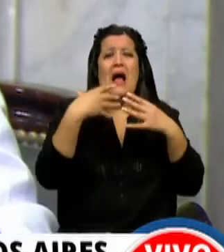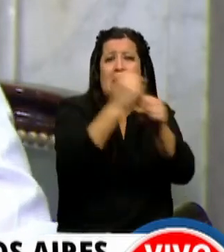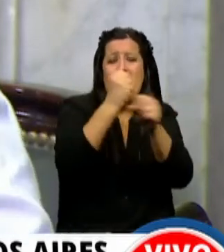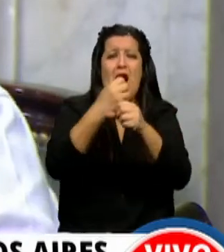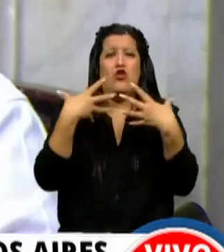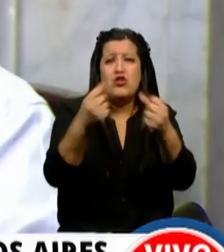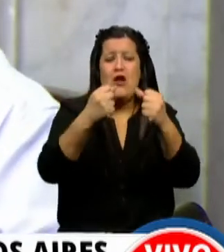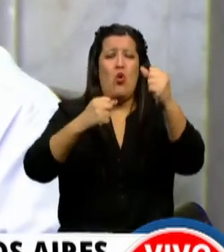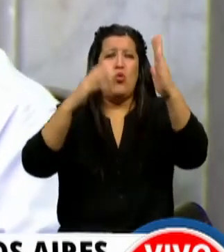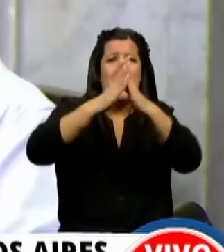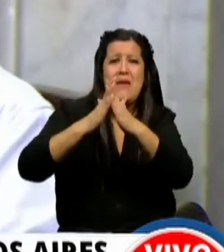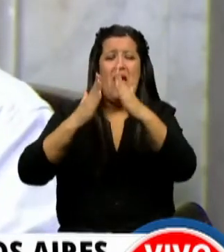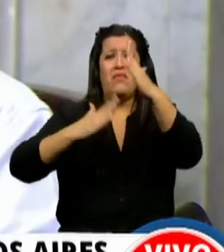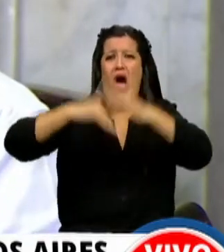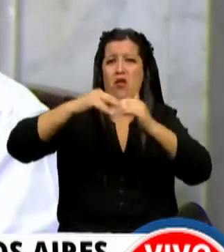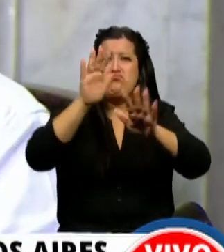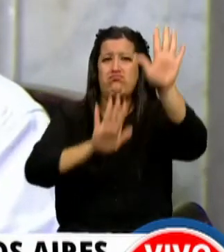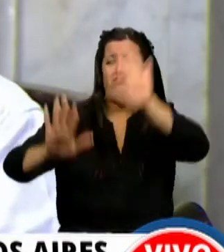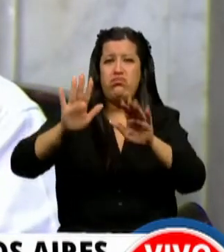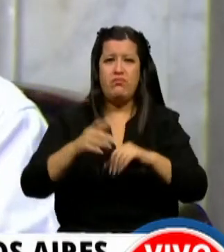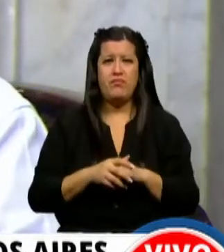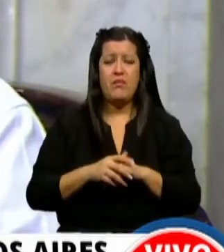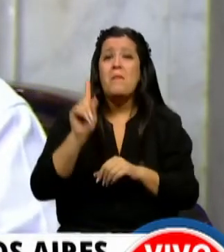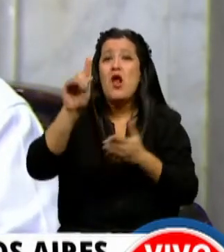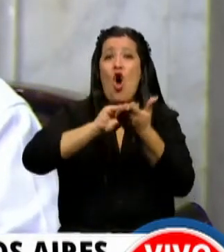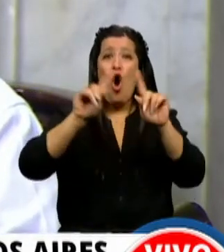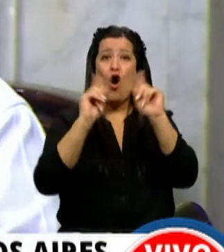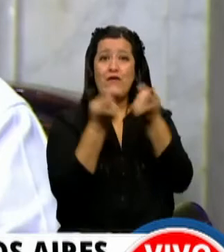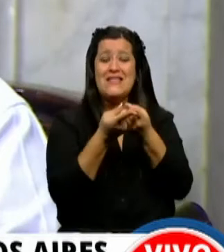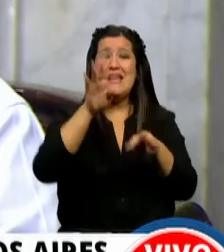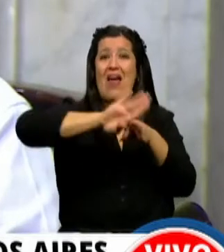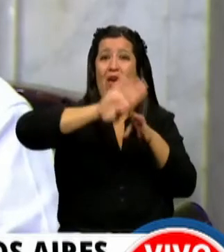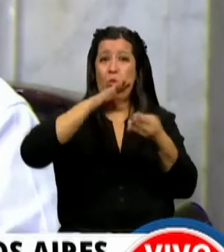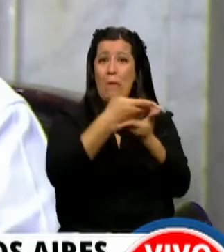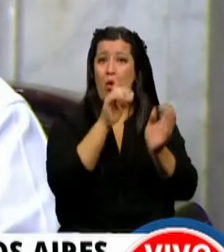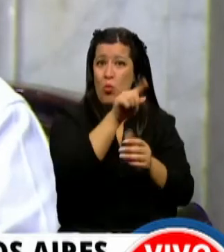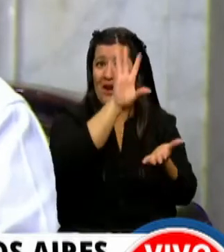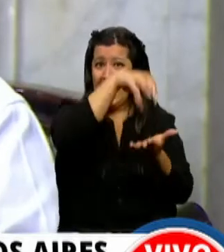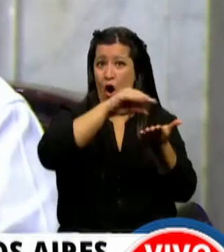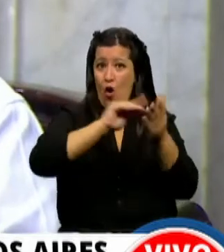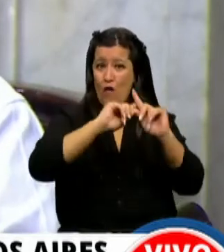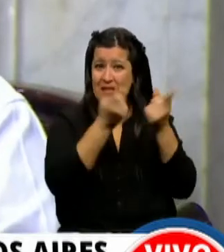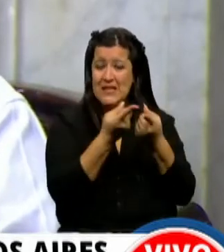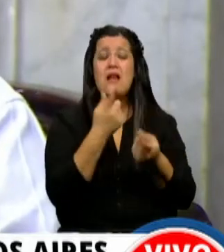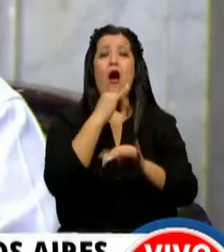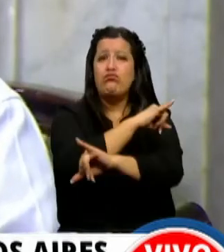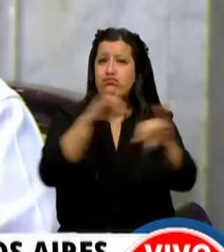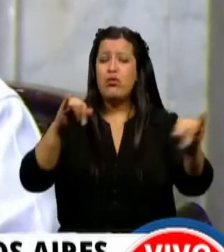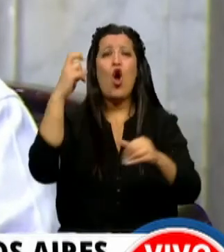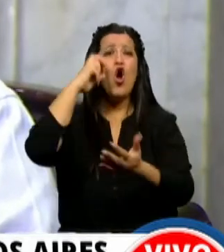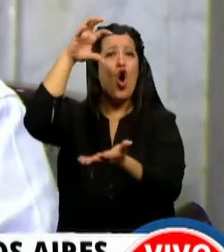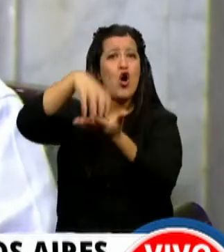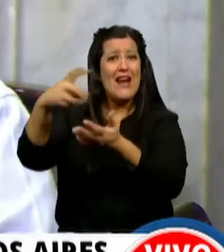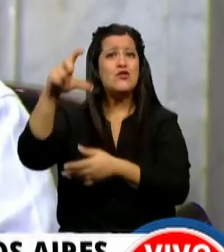educación, vivienda, infraestructura. Según la Oficina de la Deuda Pública, el Congreso de la Nación, en